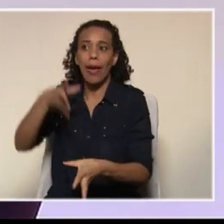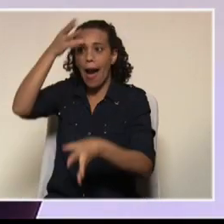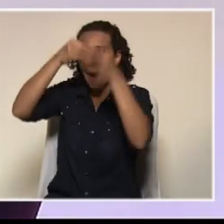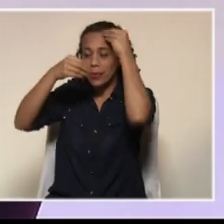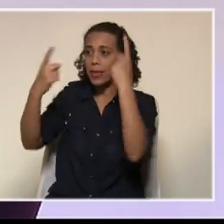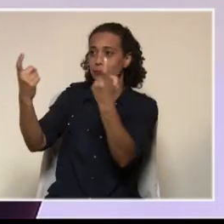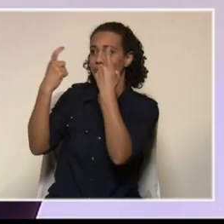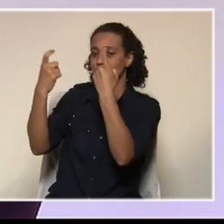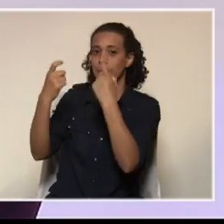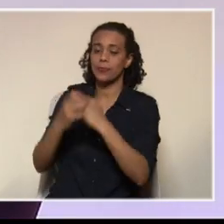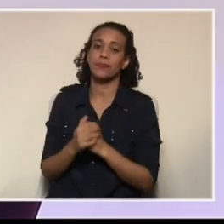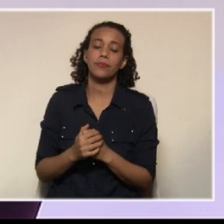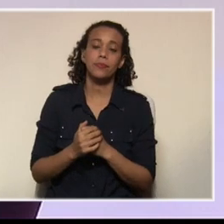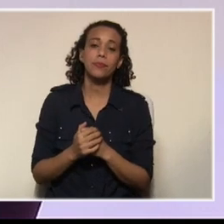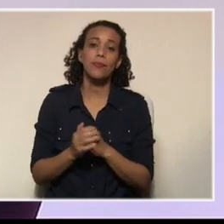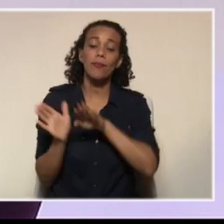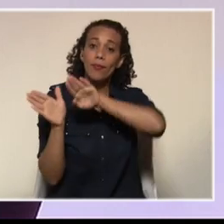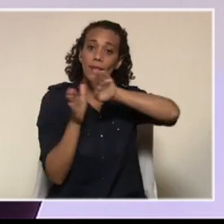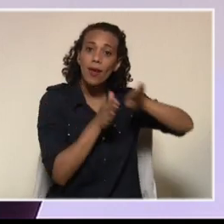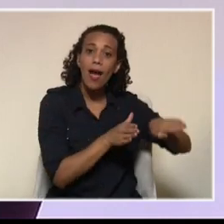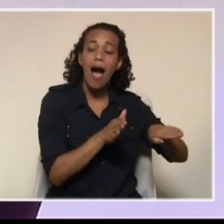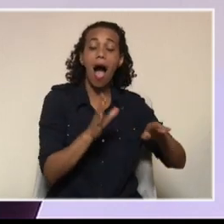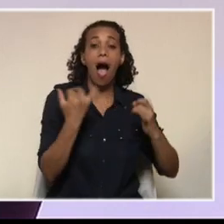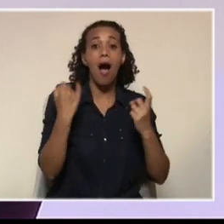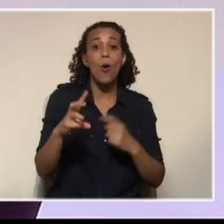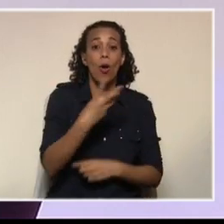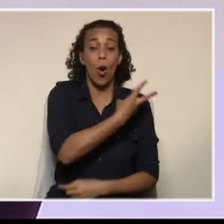la enseñanza a través de la web